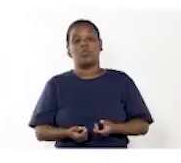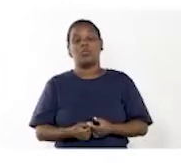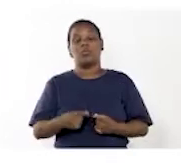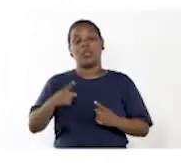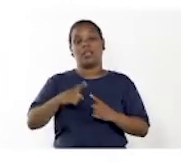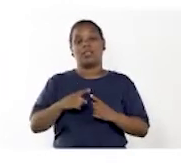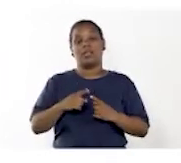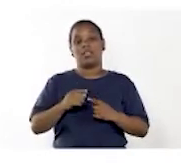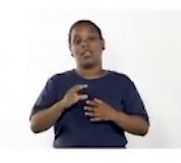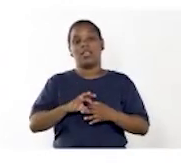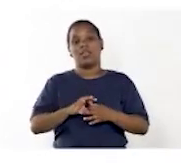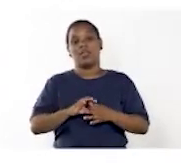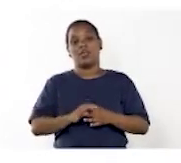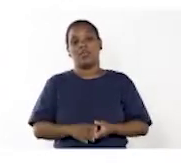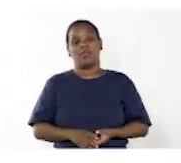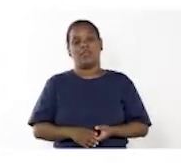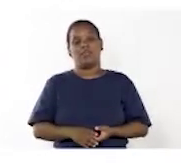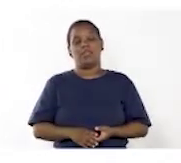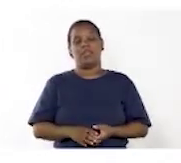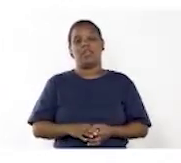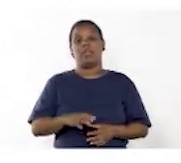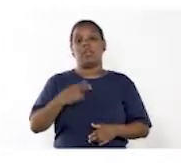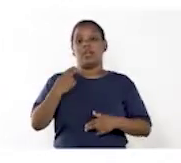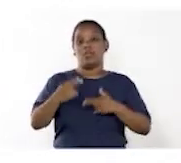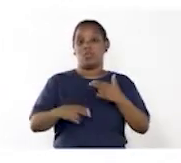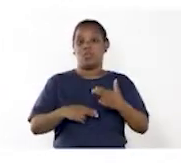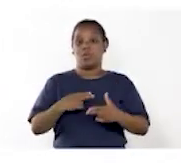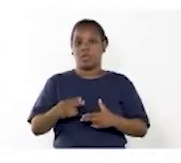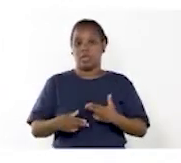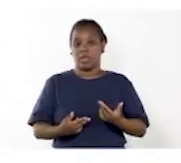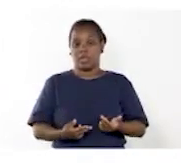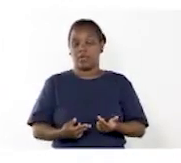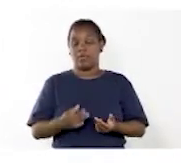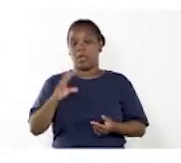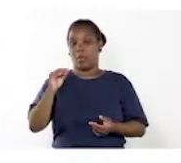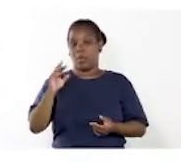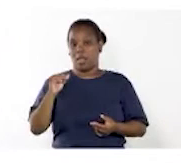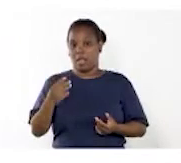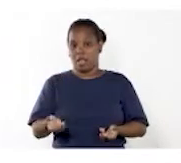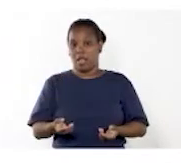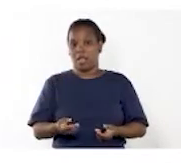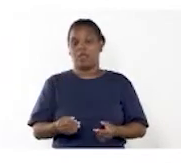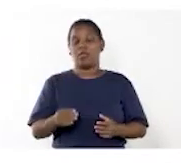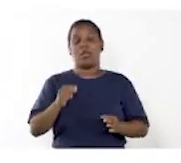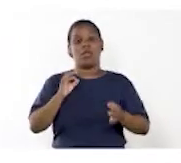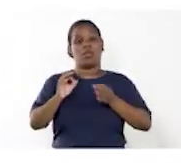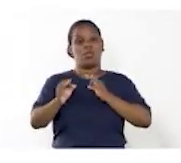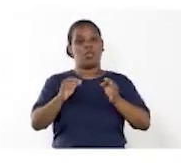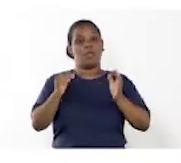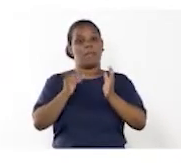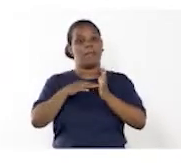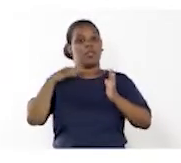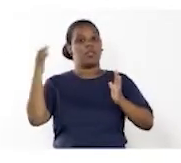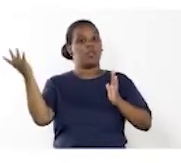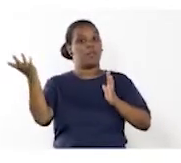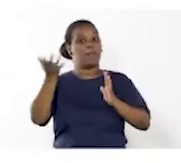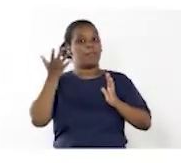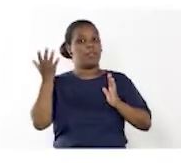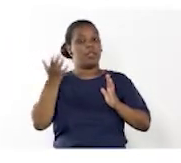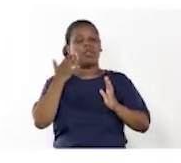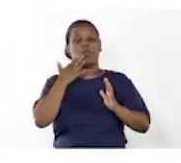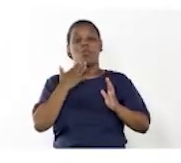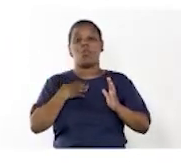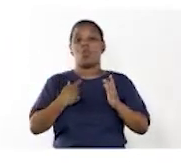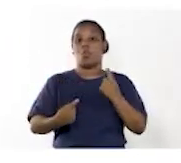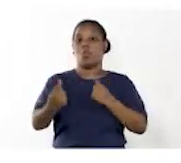geografía. Hemos hecho referencia en muchas ocasiones a la protección del medio ambiente como una de esas tareas a